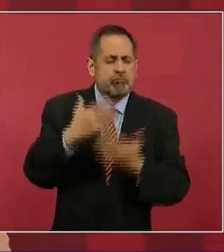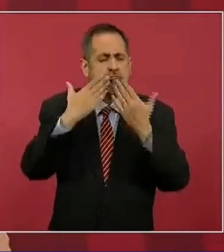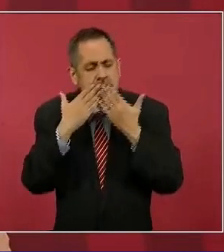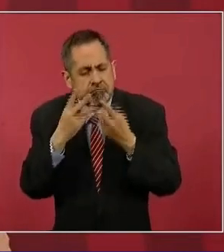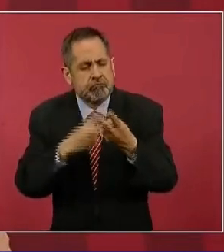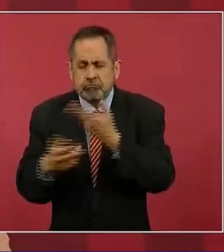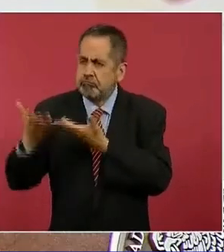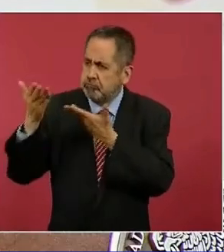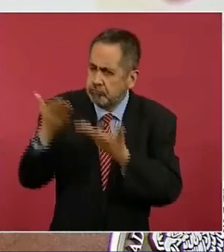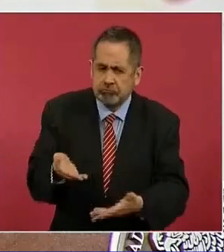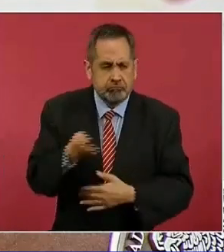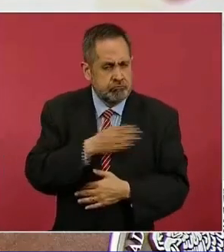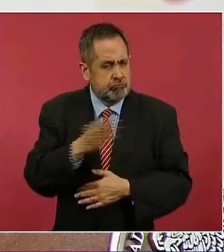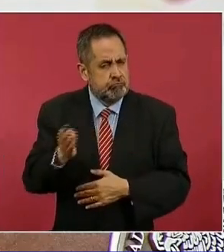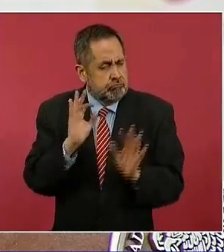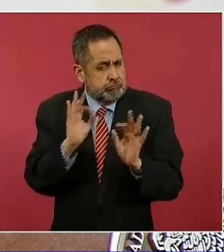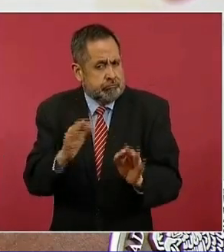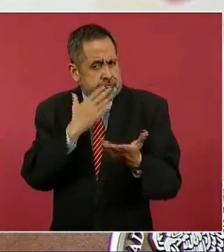dije.